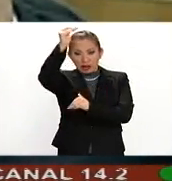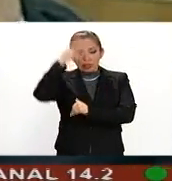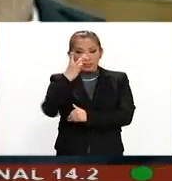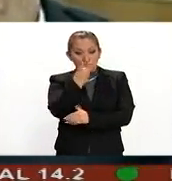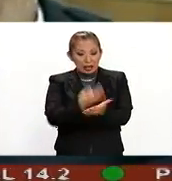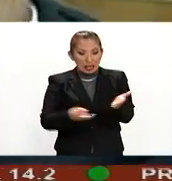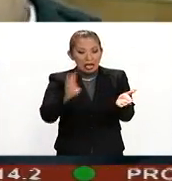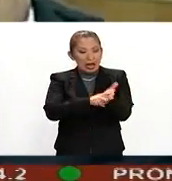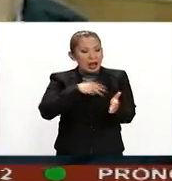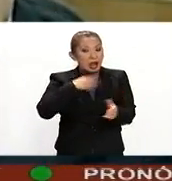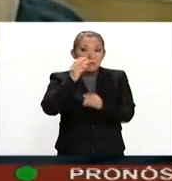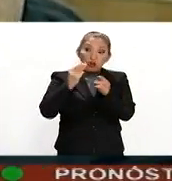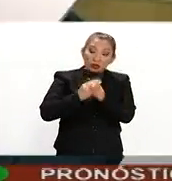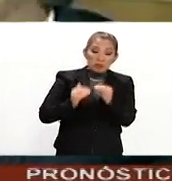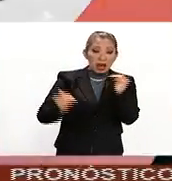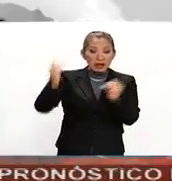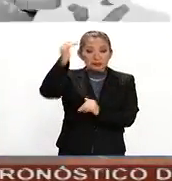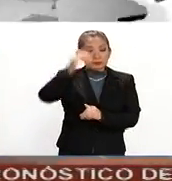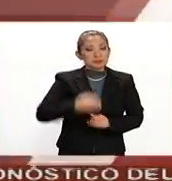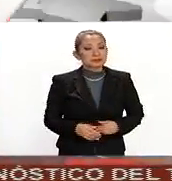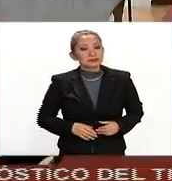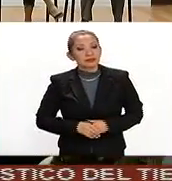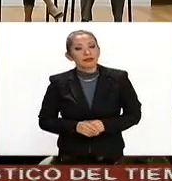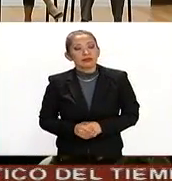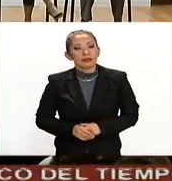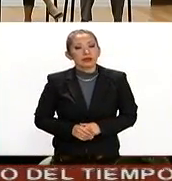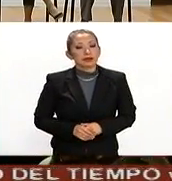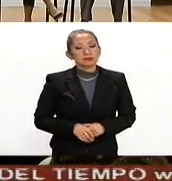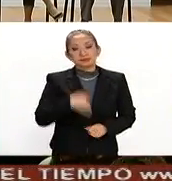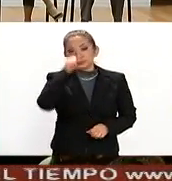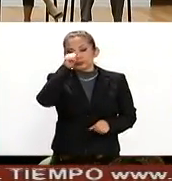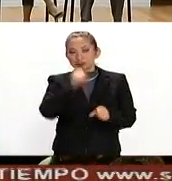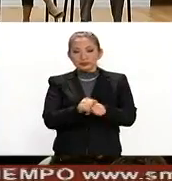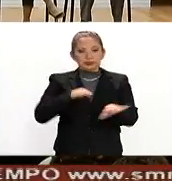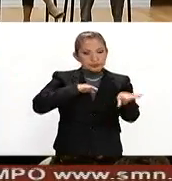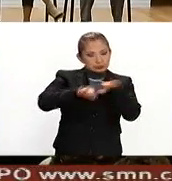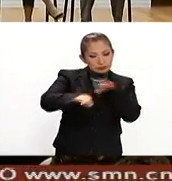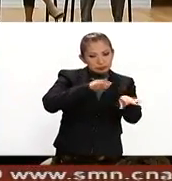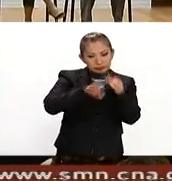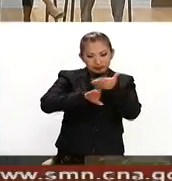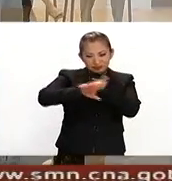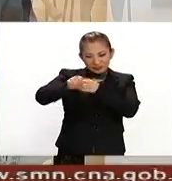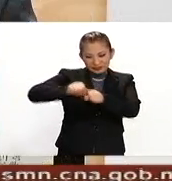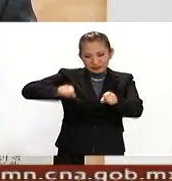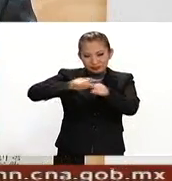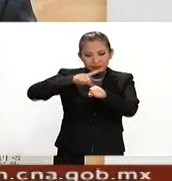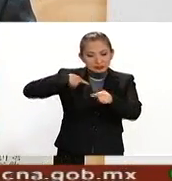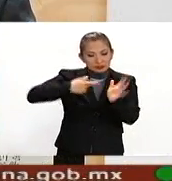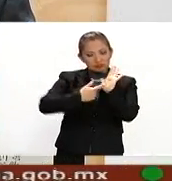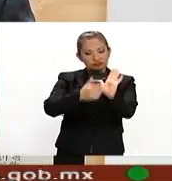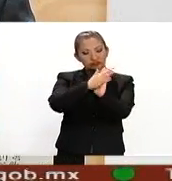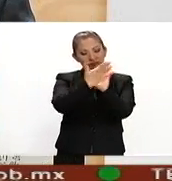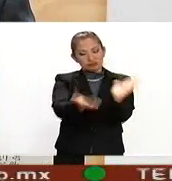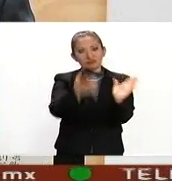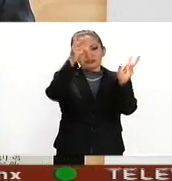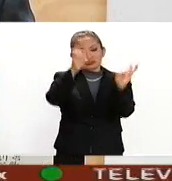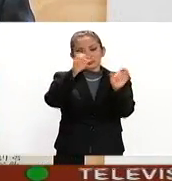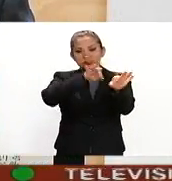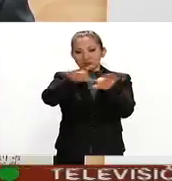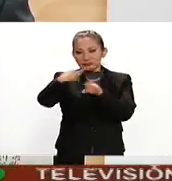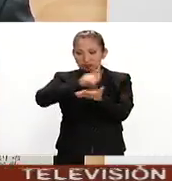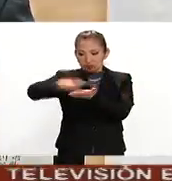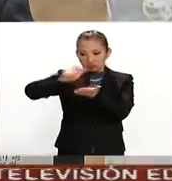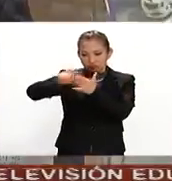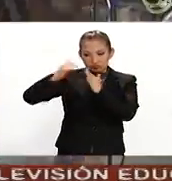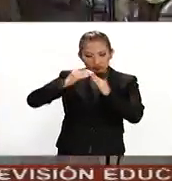lo que crece el turismo a nivel mundial. La Secretaría del Trabajo y Previsión Social presentó el libro El trabajo doméstico en